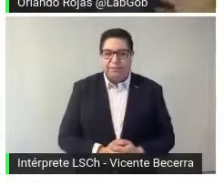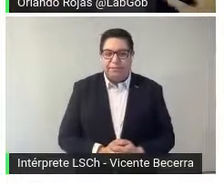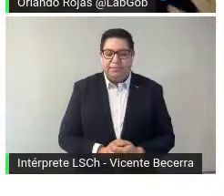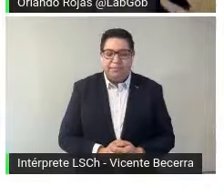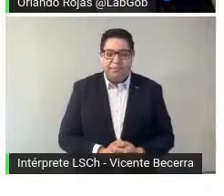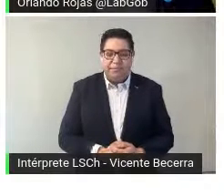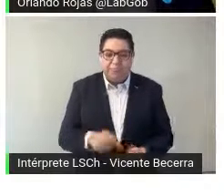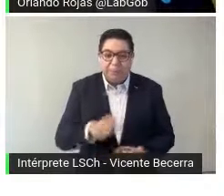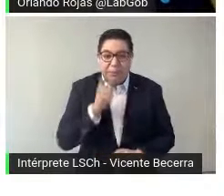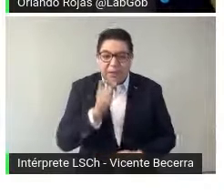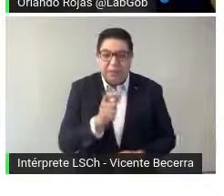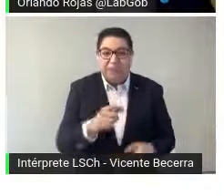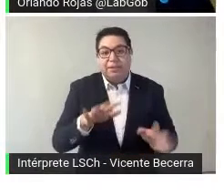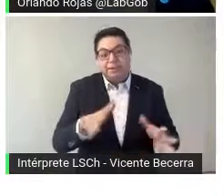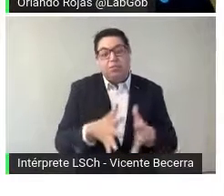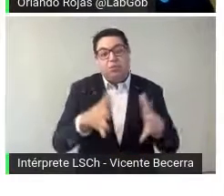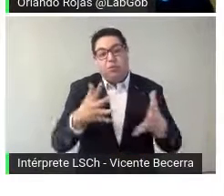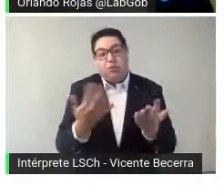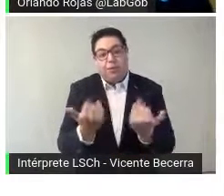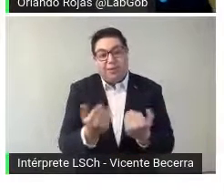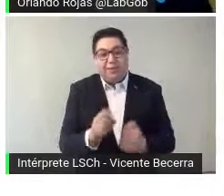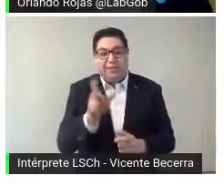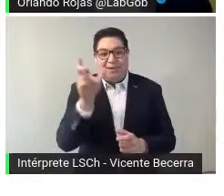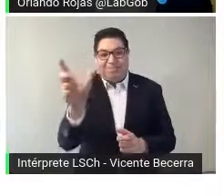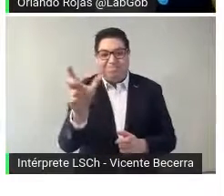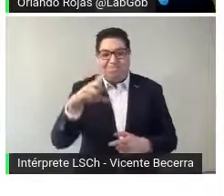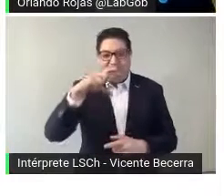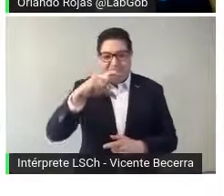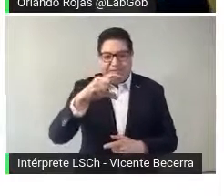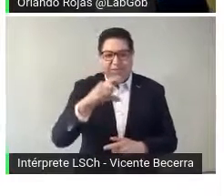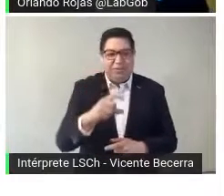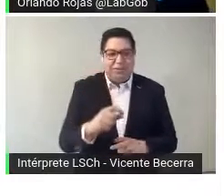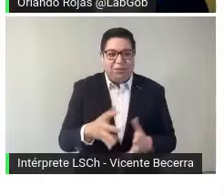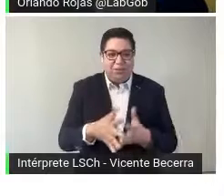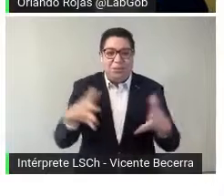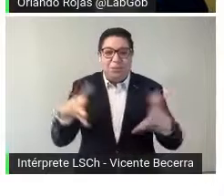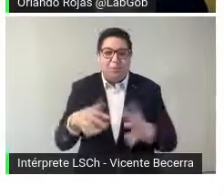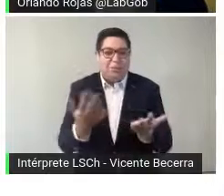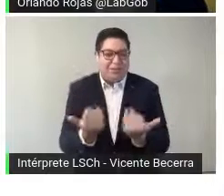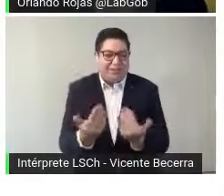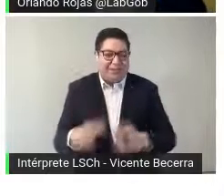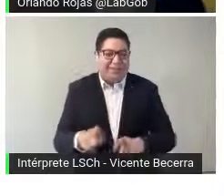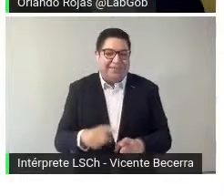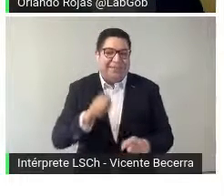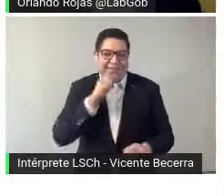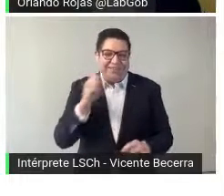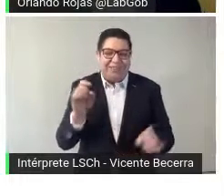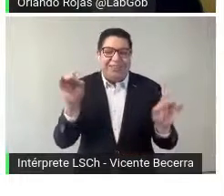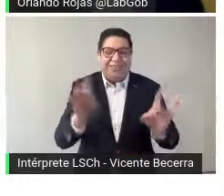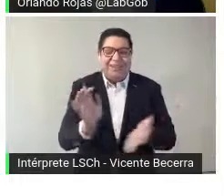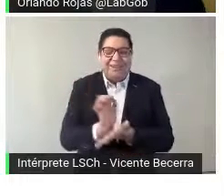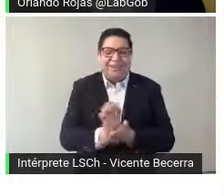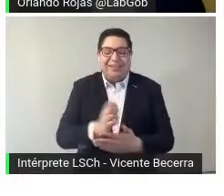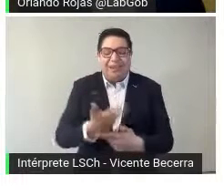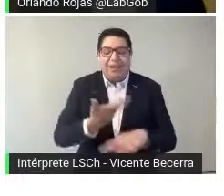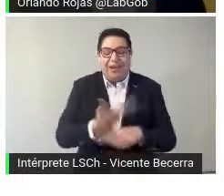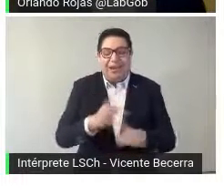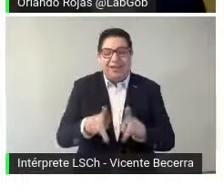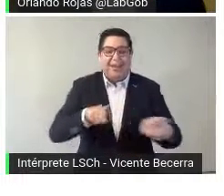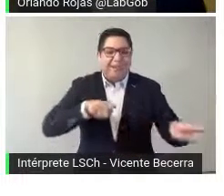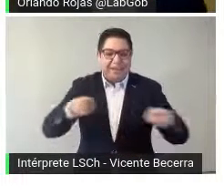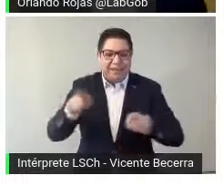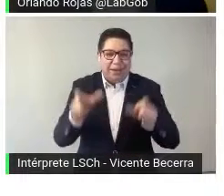Alguien pone muy necesaria en mayúscula, esta persona claramente está comprometida con la transformación del Estado, agilizar los trámites para los